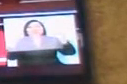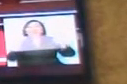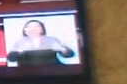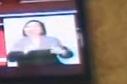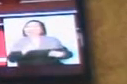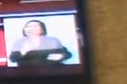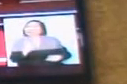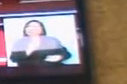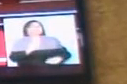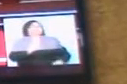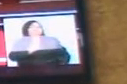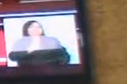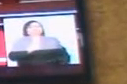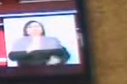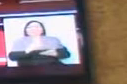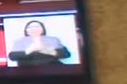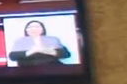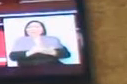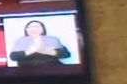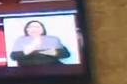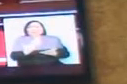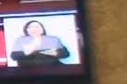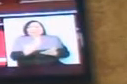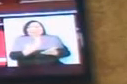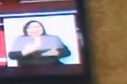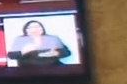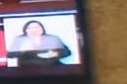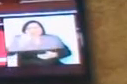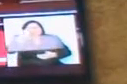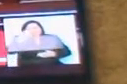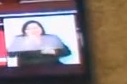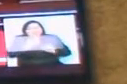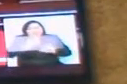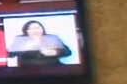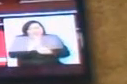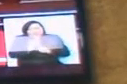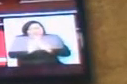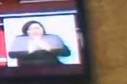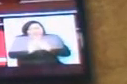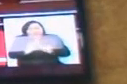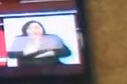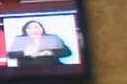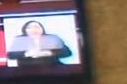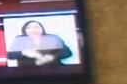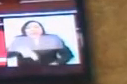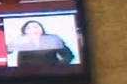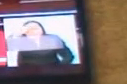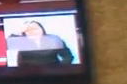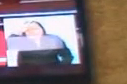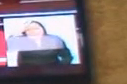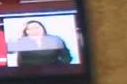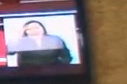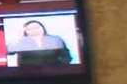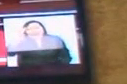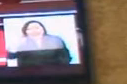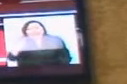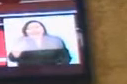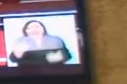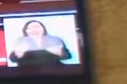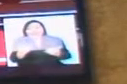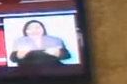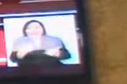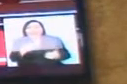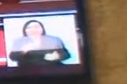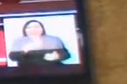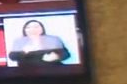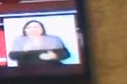no soy más que un pobre marino que trata de servir a su patria. Ese es el